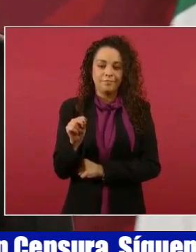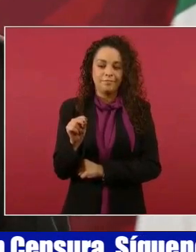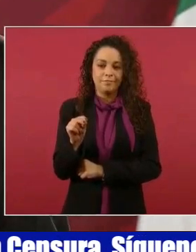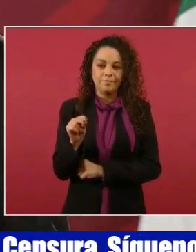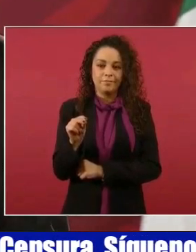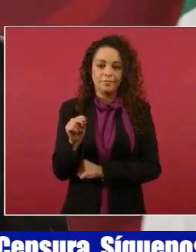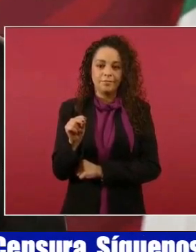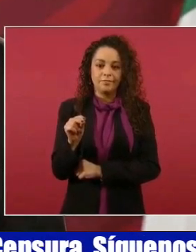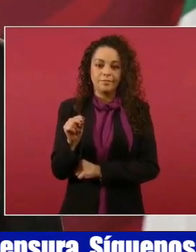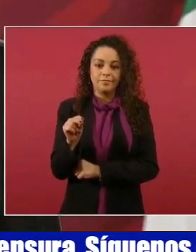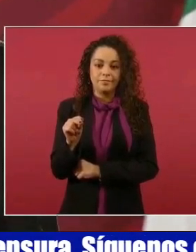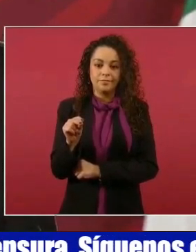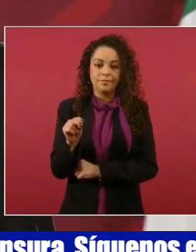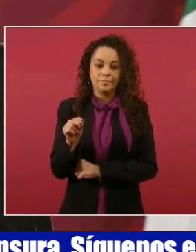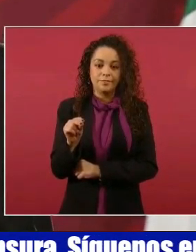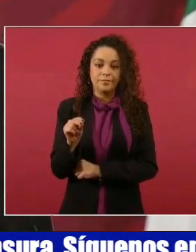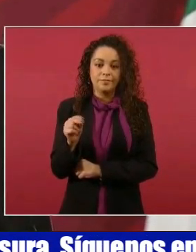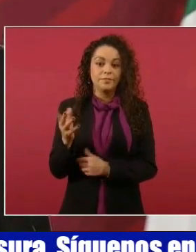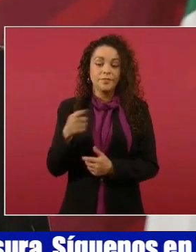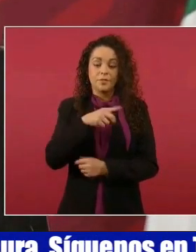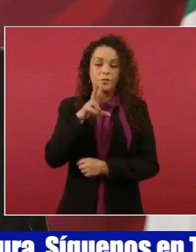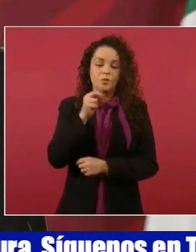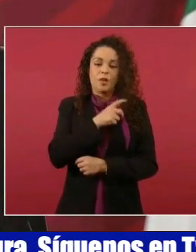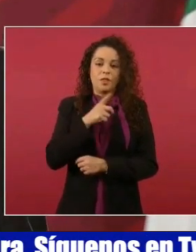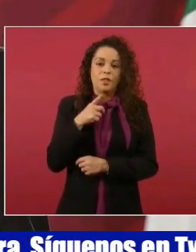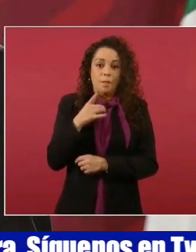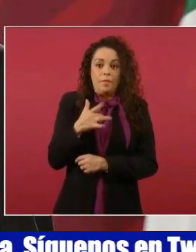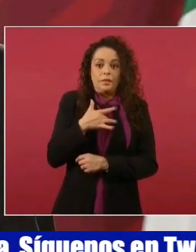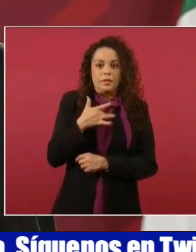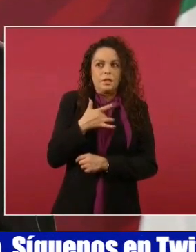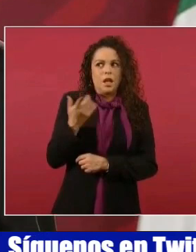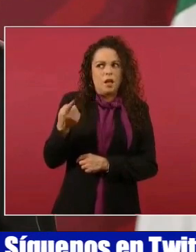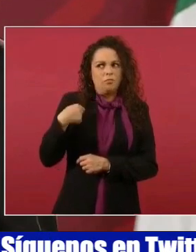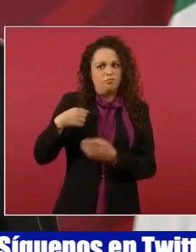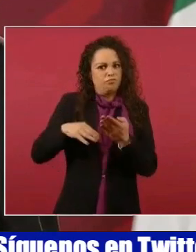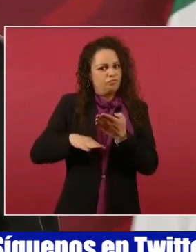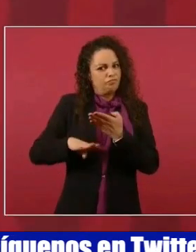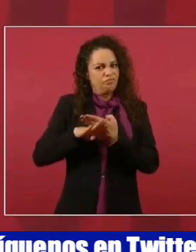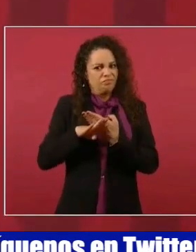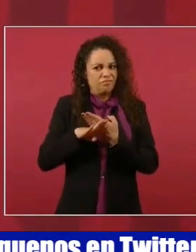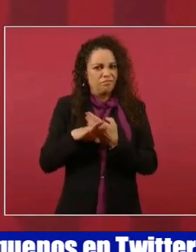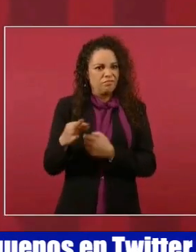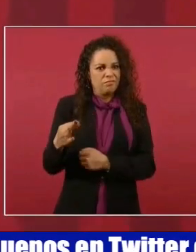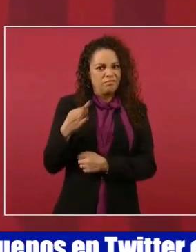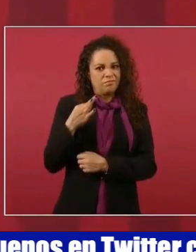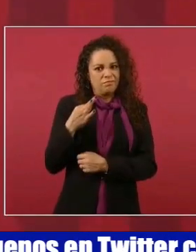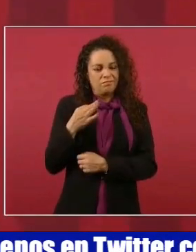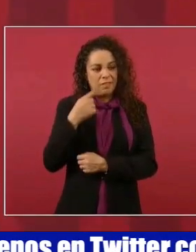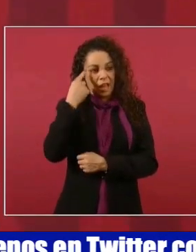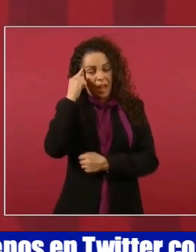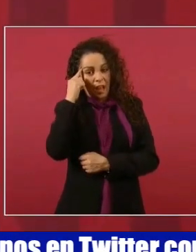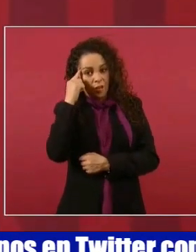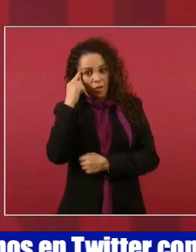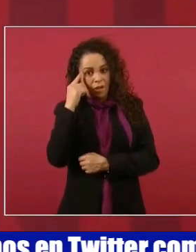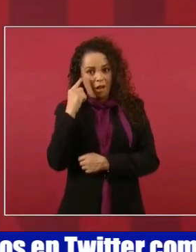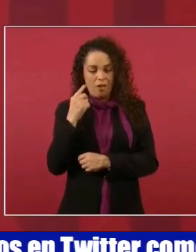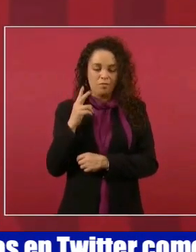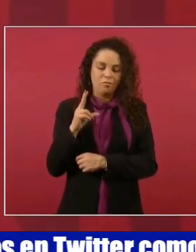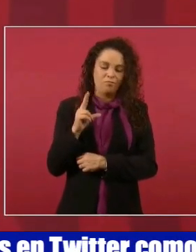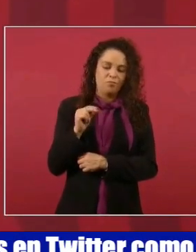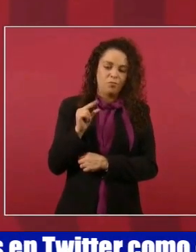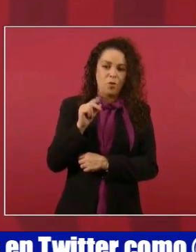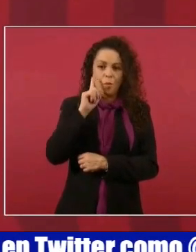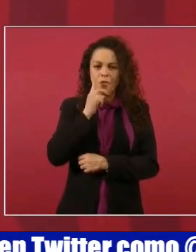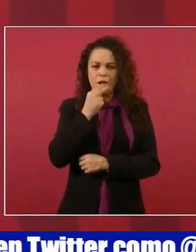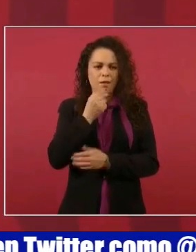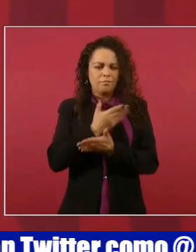pero que él, al menos, tiene la conciencia tranquila, ¿no? Así se lo planteó. Por otra